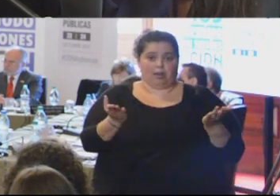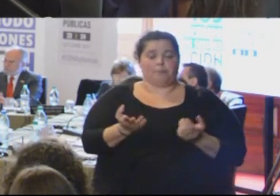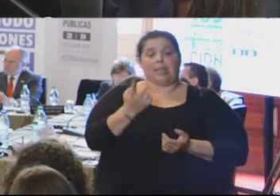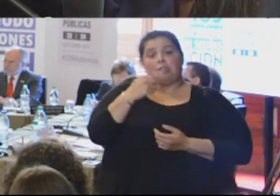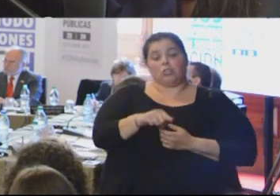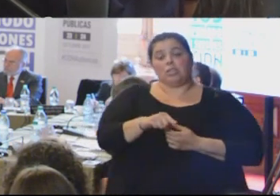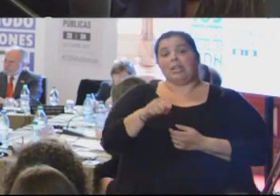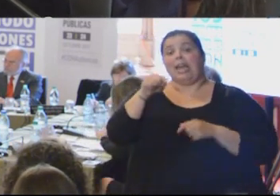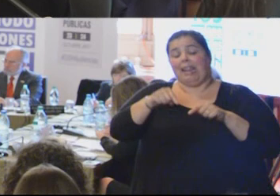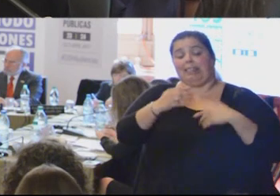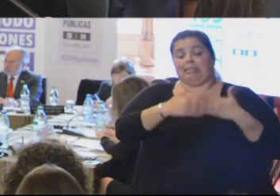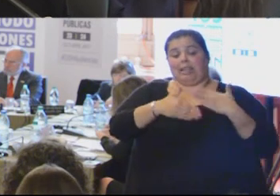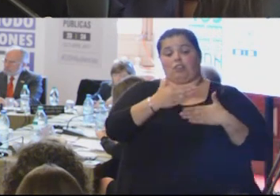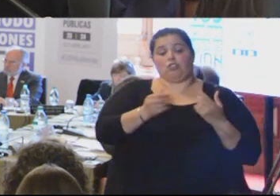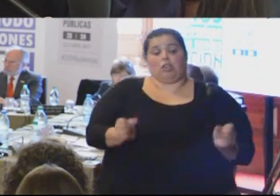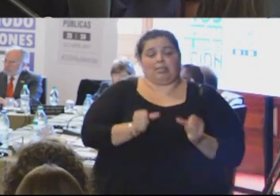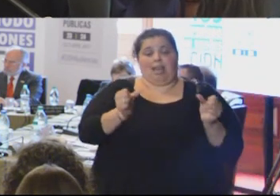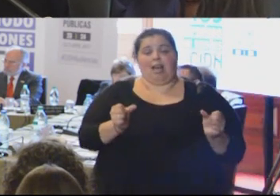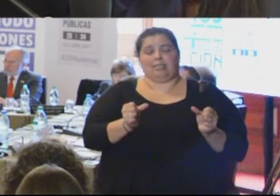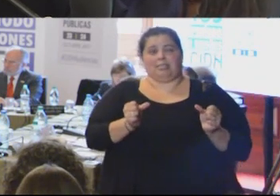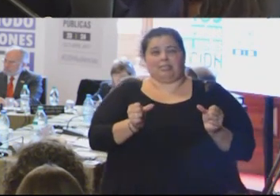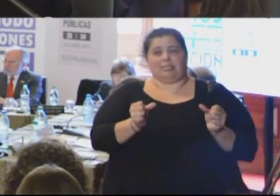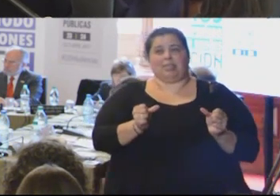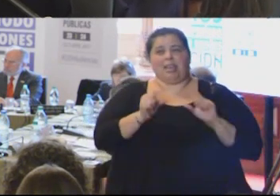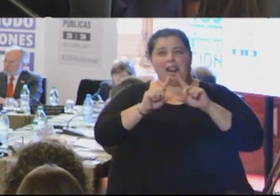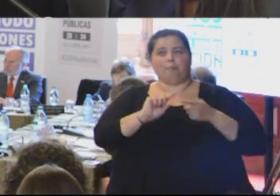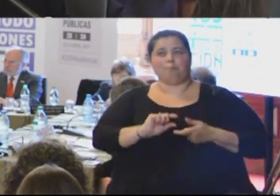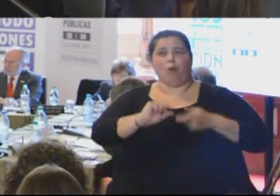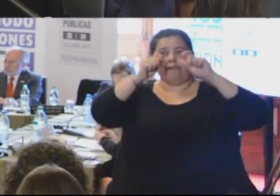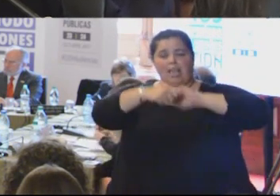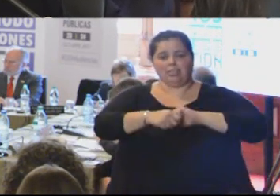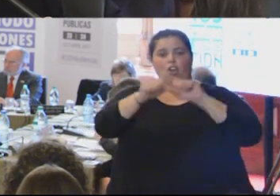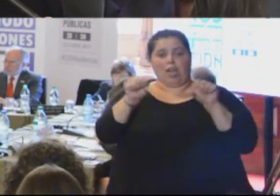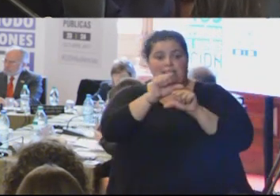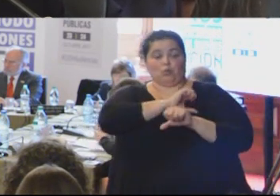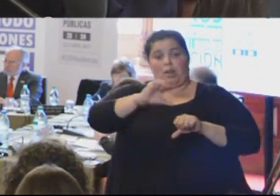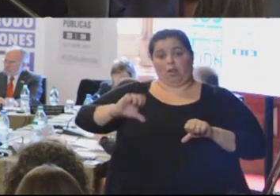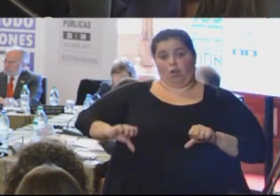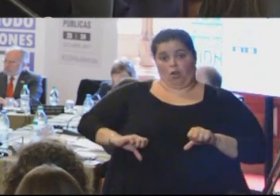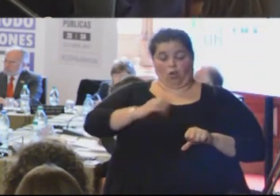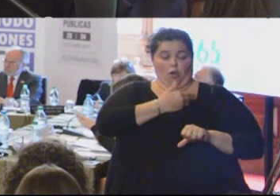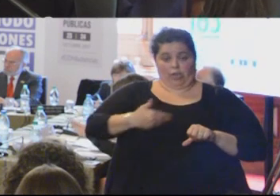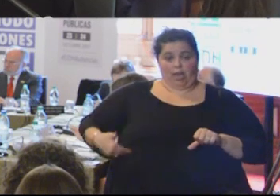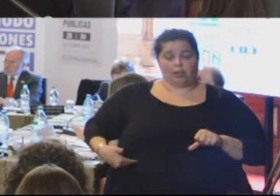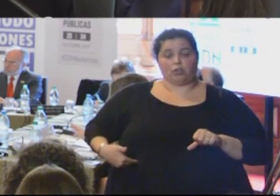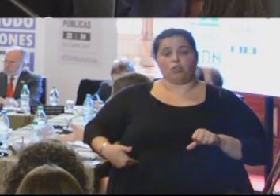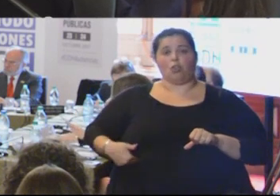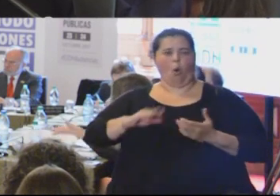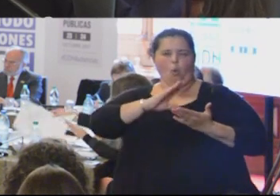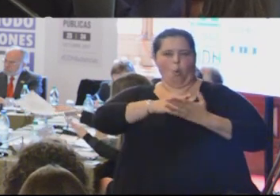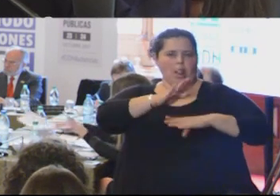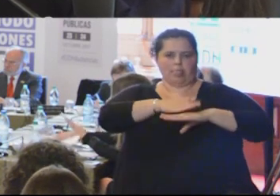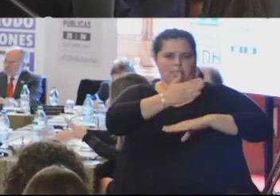el desarrollo que se hace y en incluso en una modificación que el gobierno nacional introdujo a última hora en los acuerdos de paz se